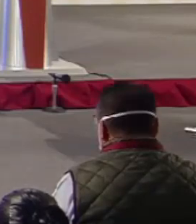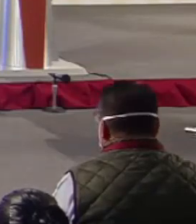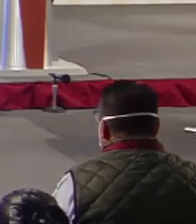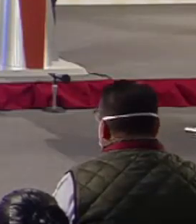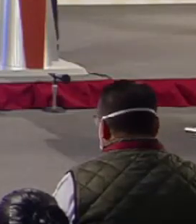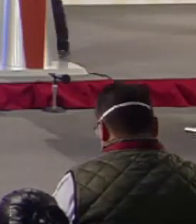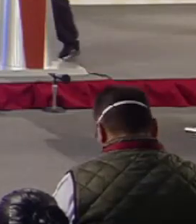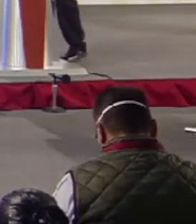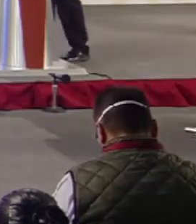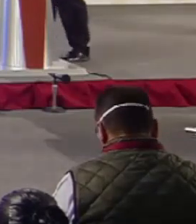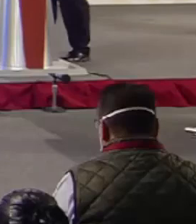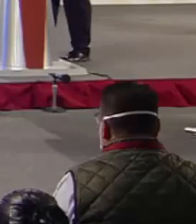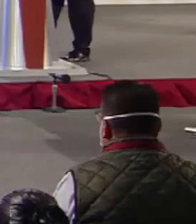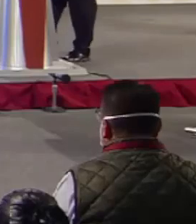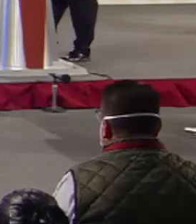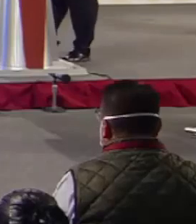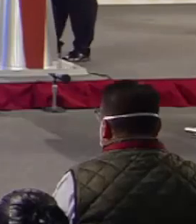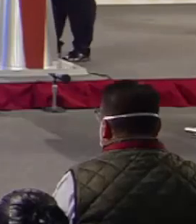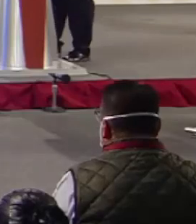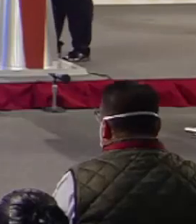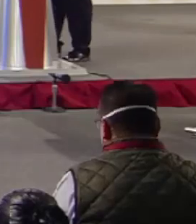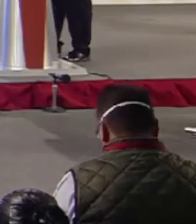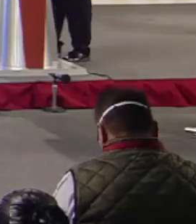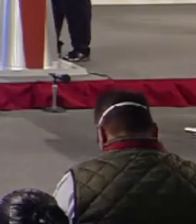la ventaja del doctor